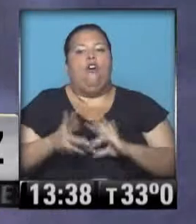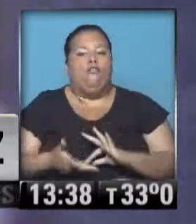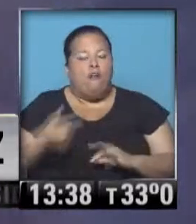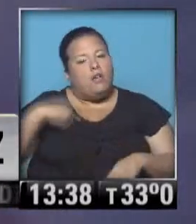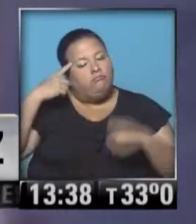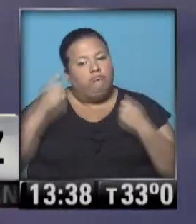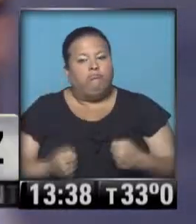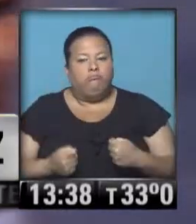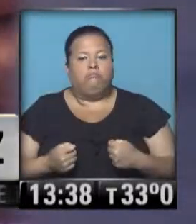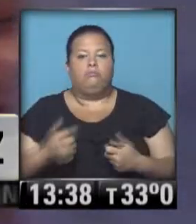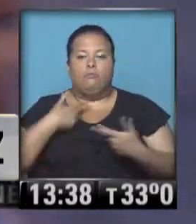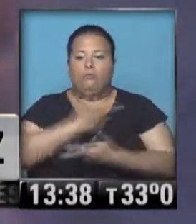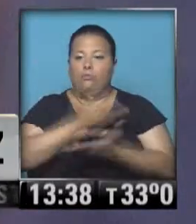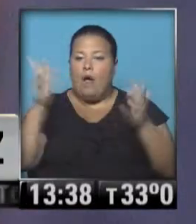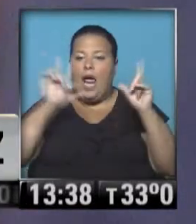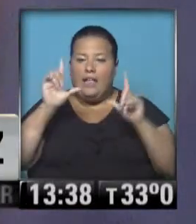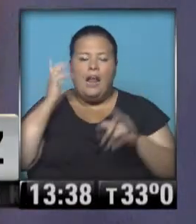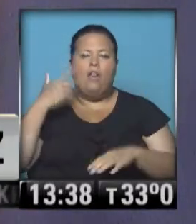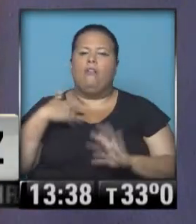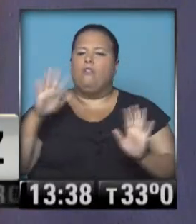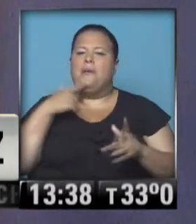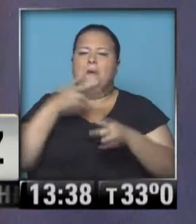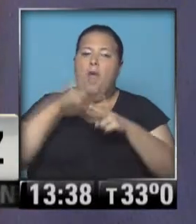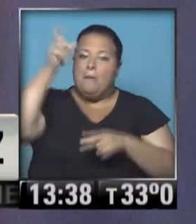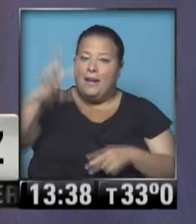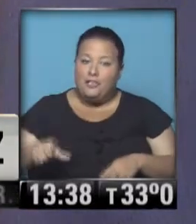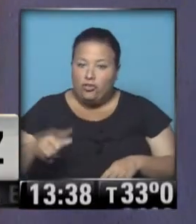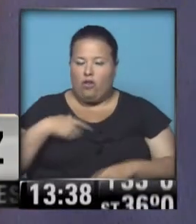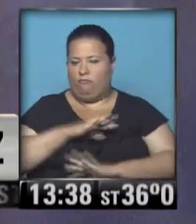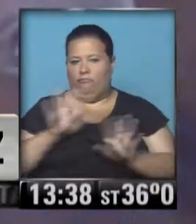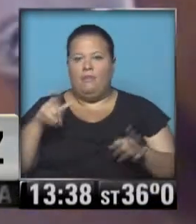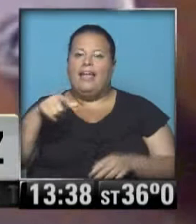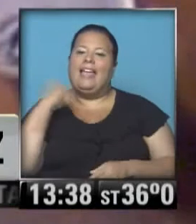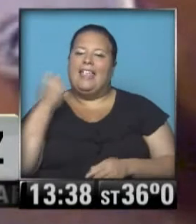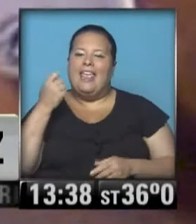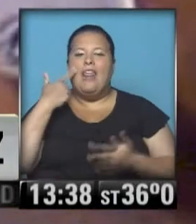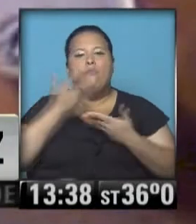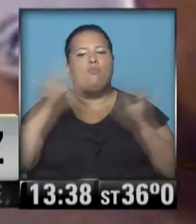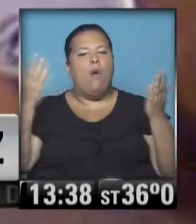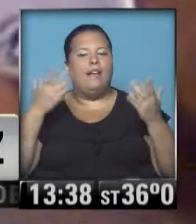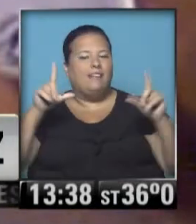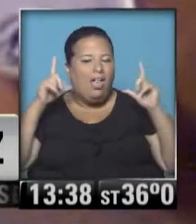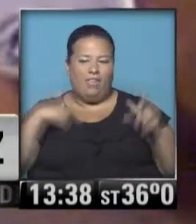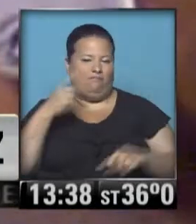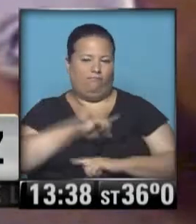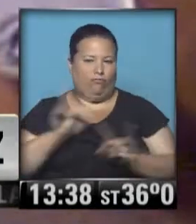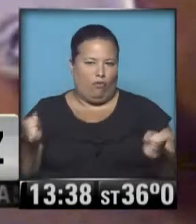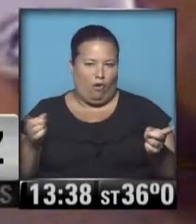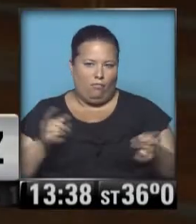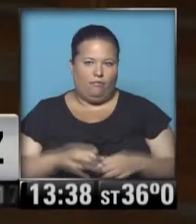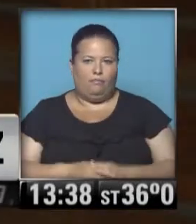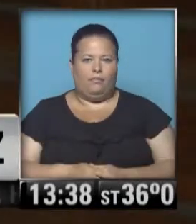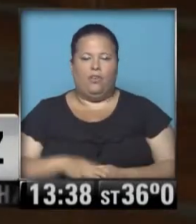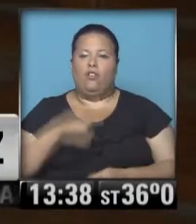decidí, y lo transmito a todos los medios, no nombrar a esta persona porque es lo que quiere, dar la entidad, y no corresponde. Creo que con